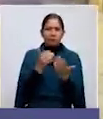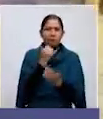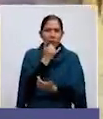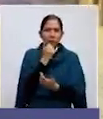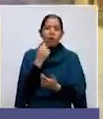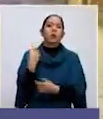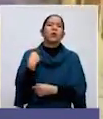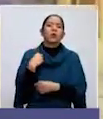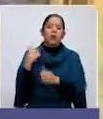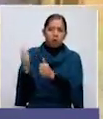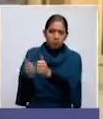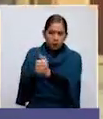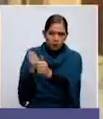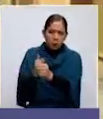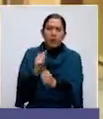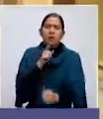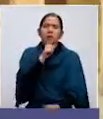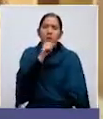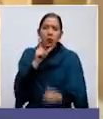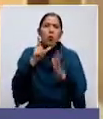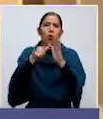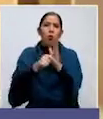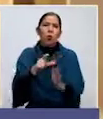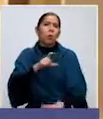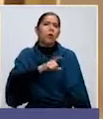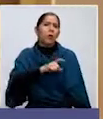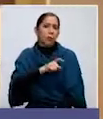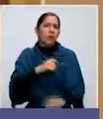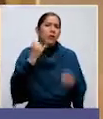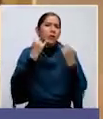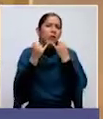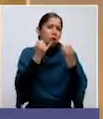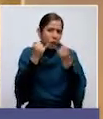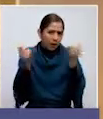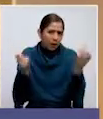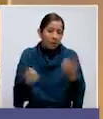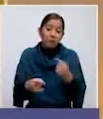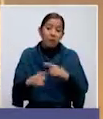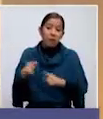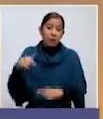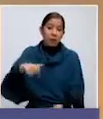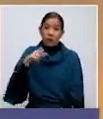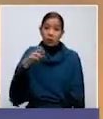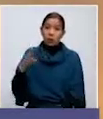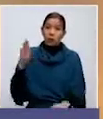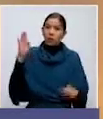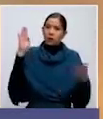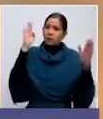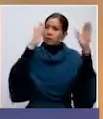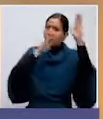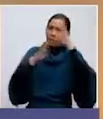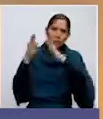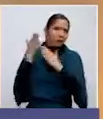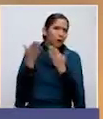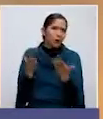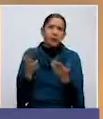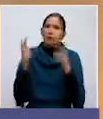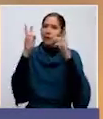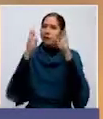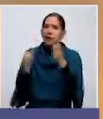policía dará informe al respecto. Bueno, es alarmante la inseguridad acá en la ciudad de Cochabamba. En pocos